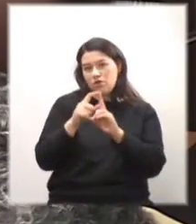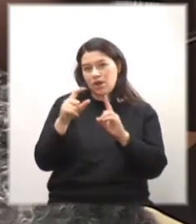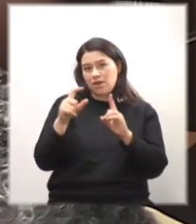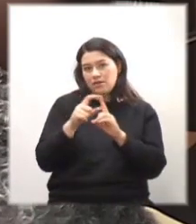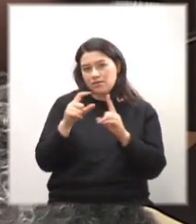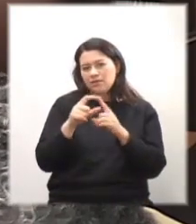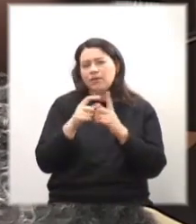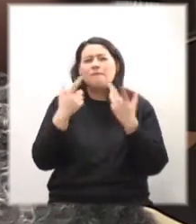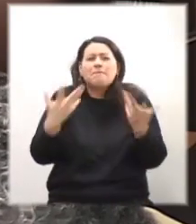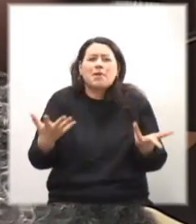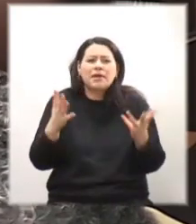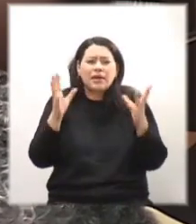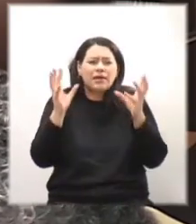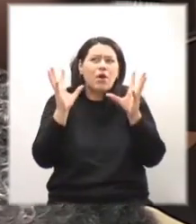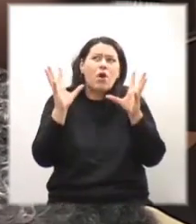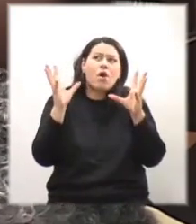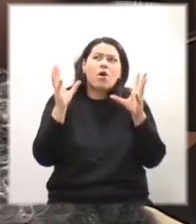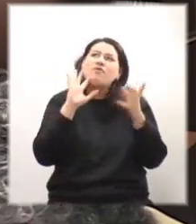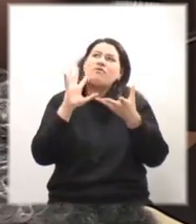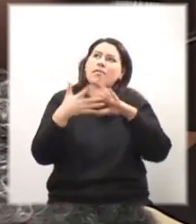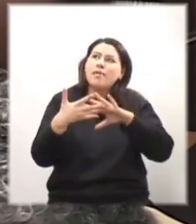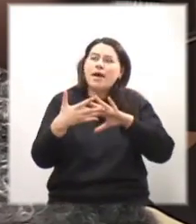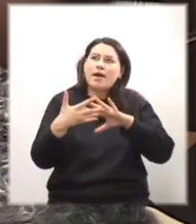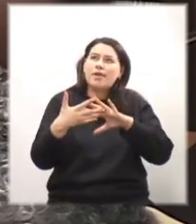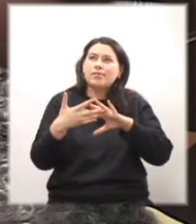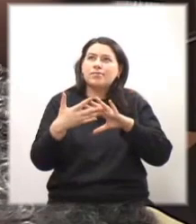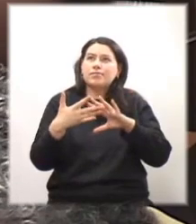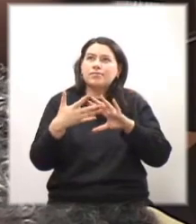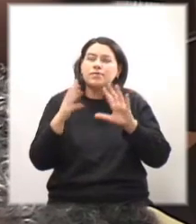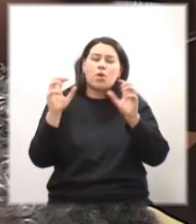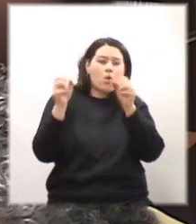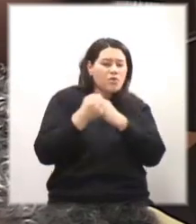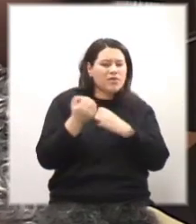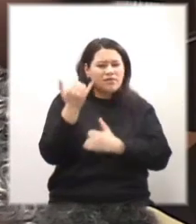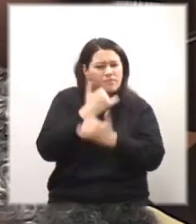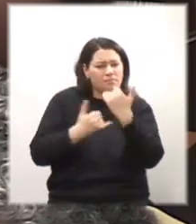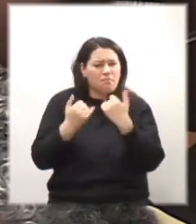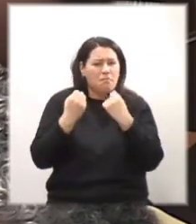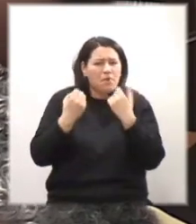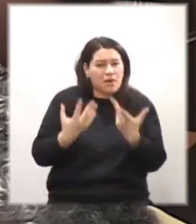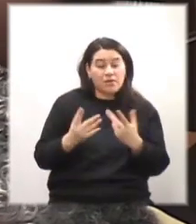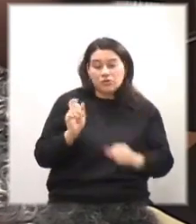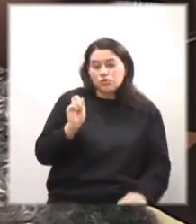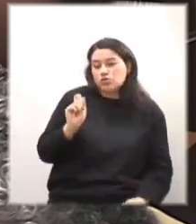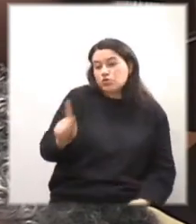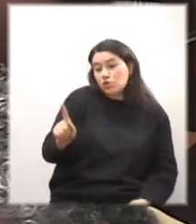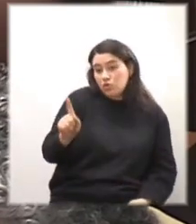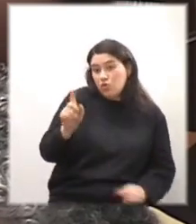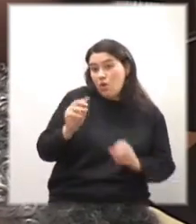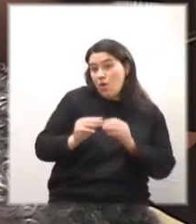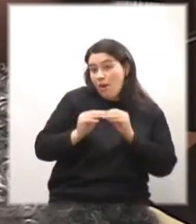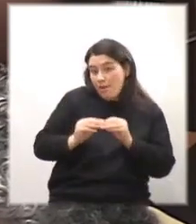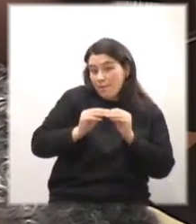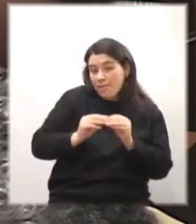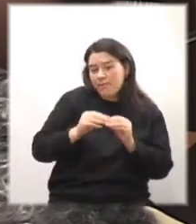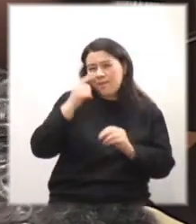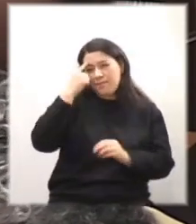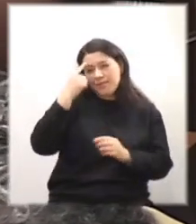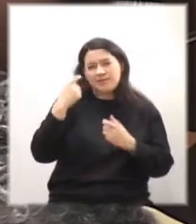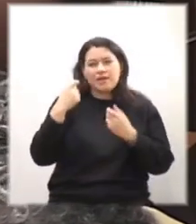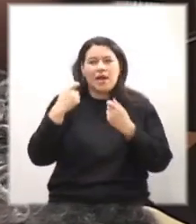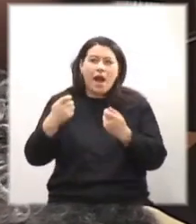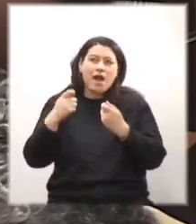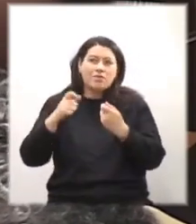dólares. ¿Por qué ocultarlo? La única explicación que encontramos es que a su criterio el aumento del gasto era excesivo